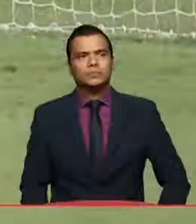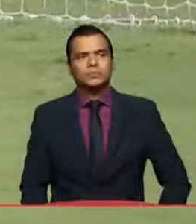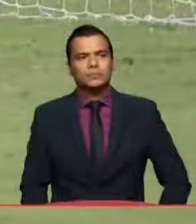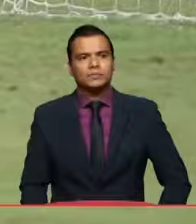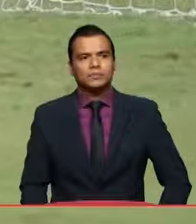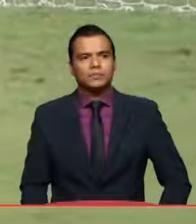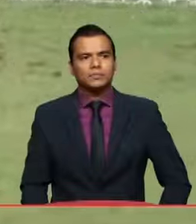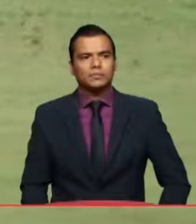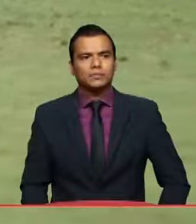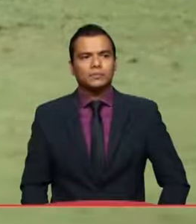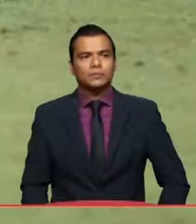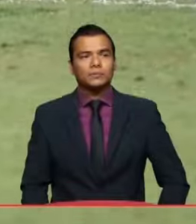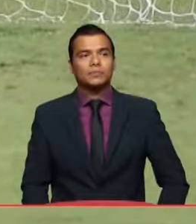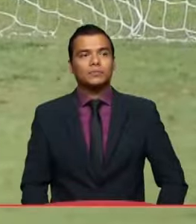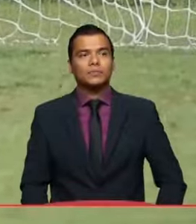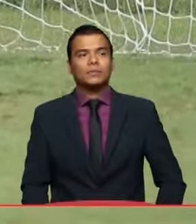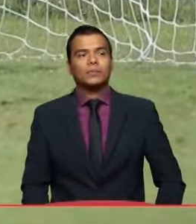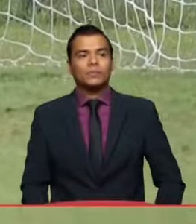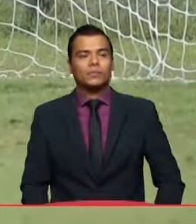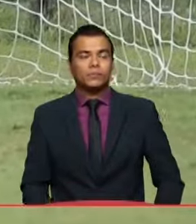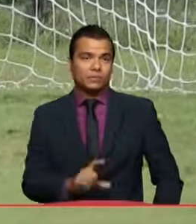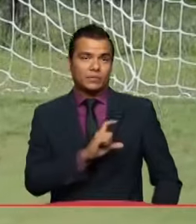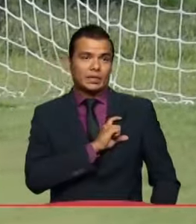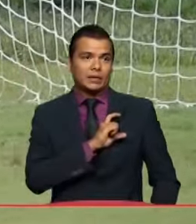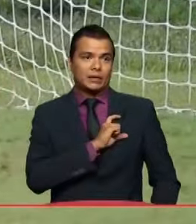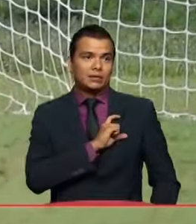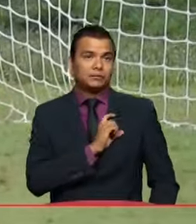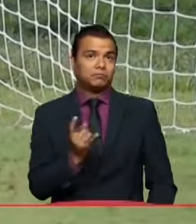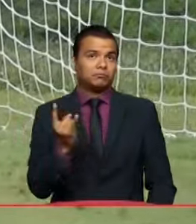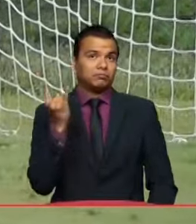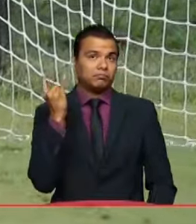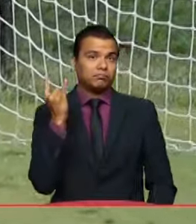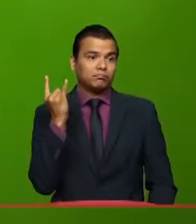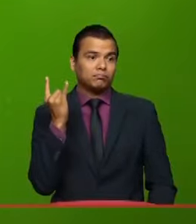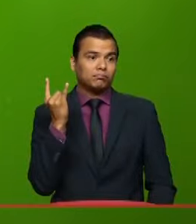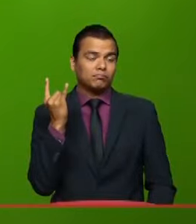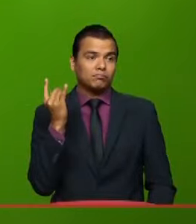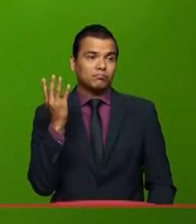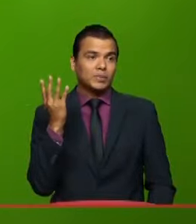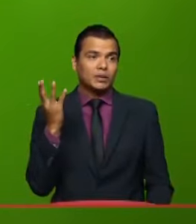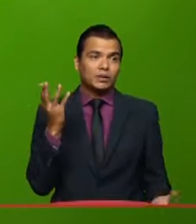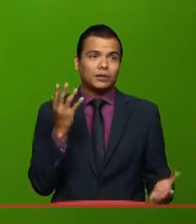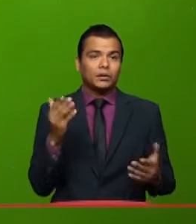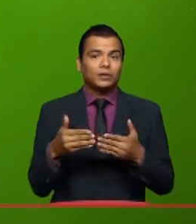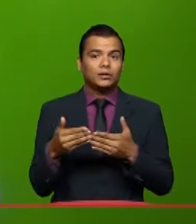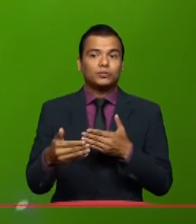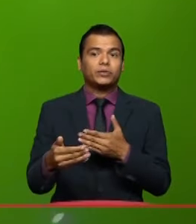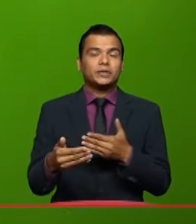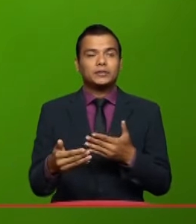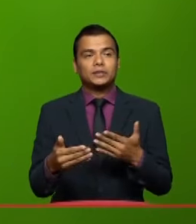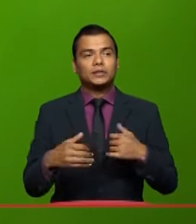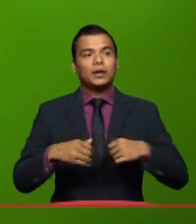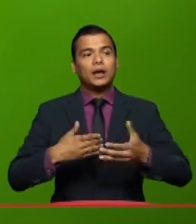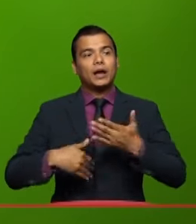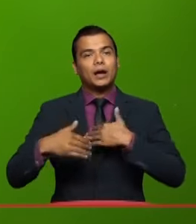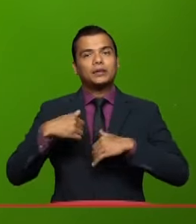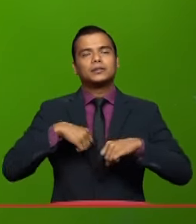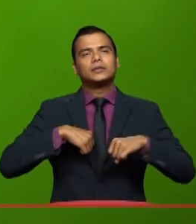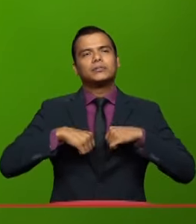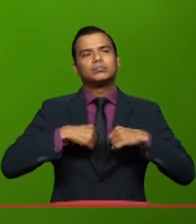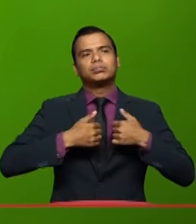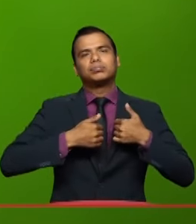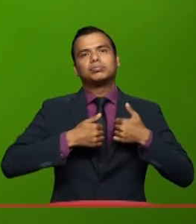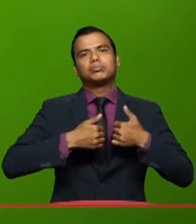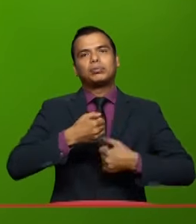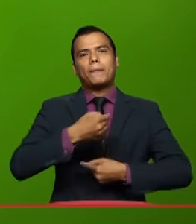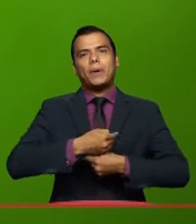Esto no es como empieza, sino como termina, y el Deportivo Cali podría ser muestra de ello, porque tras un gran inicio sumando 14 puntos en los